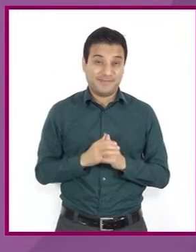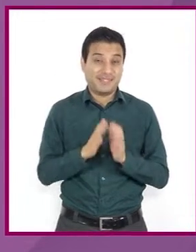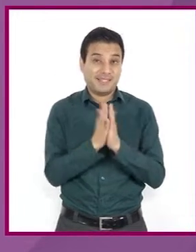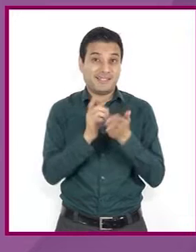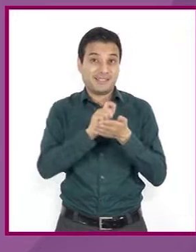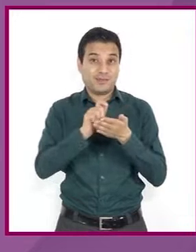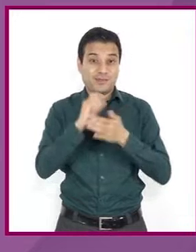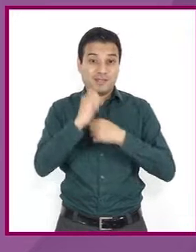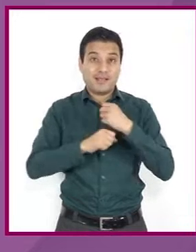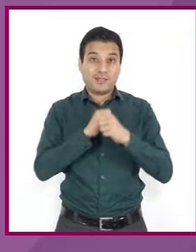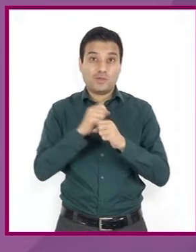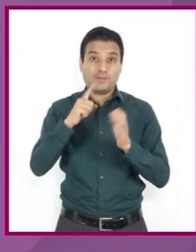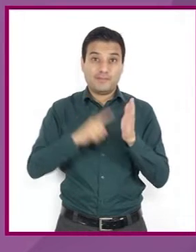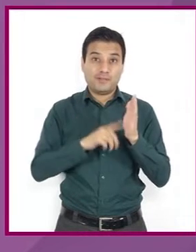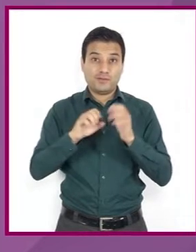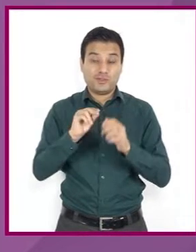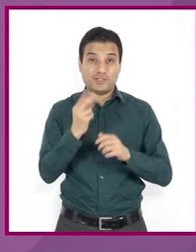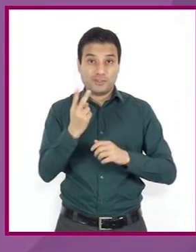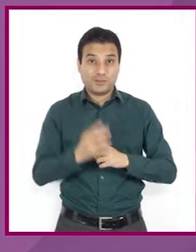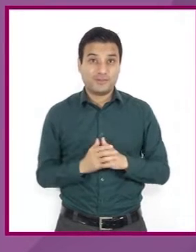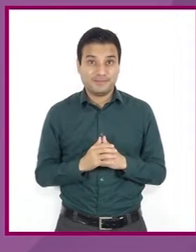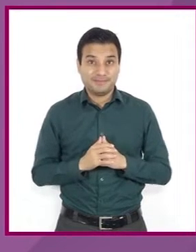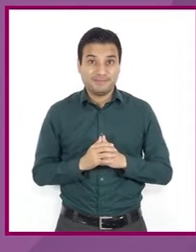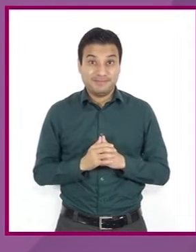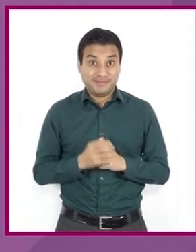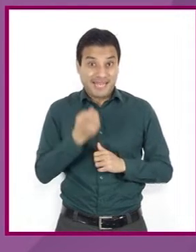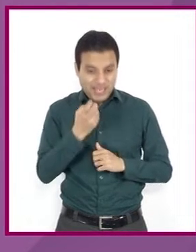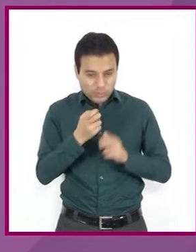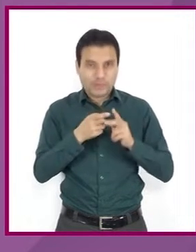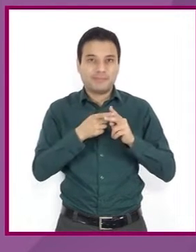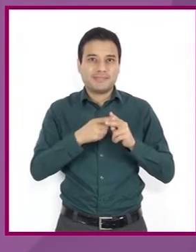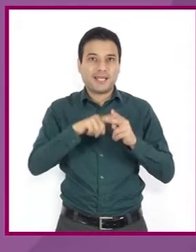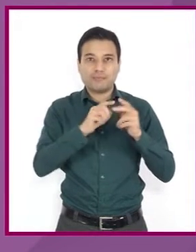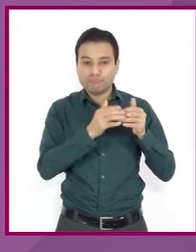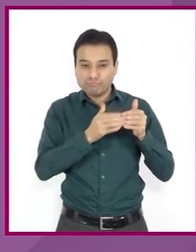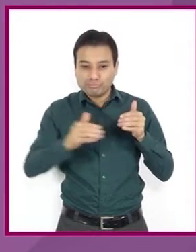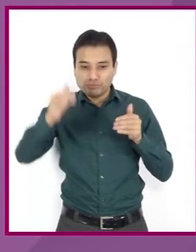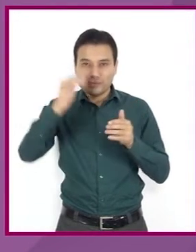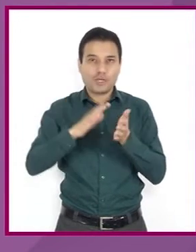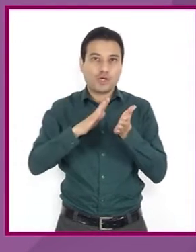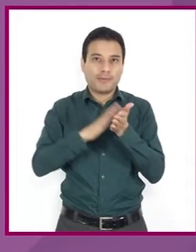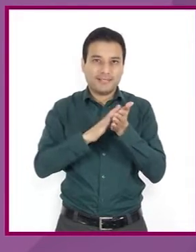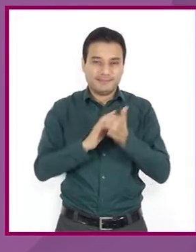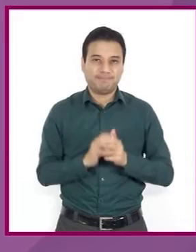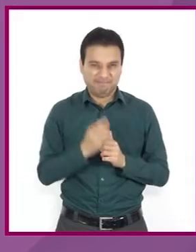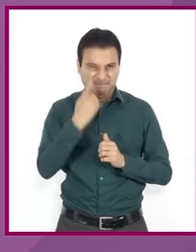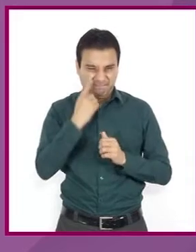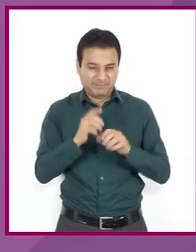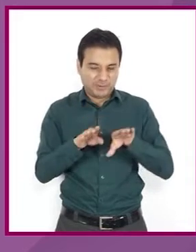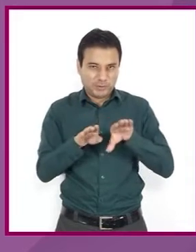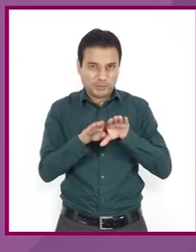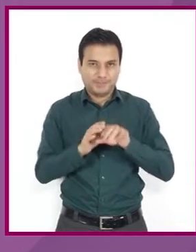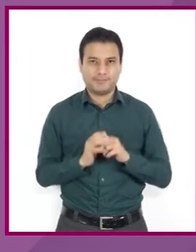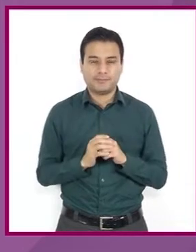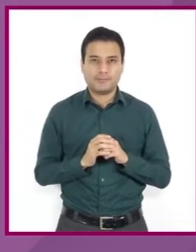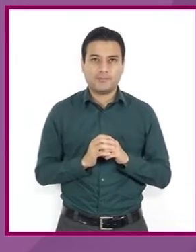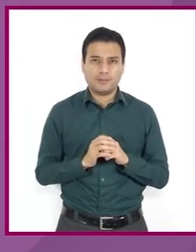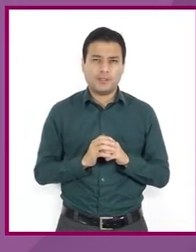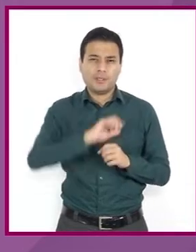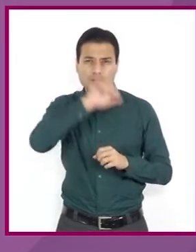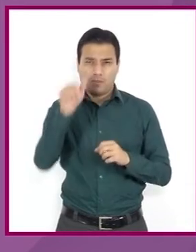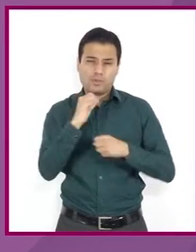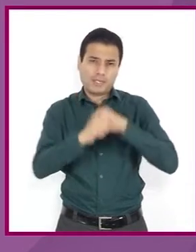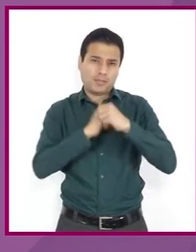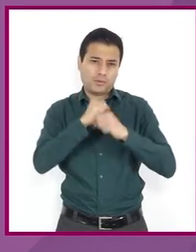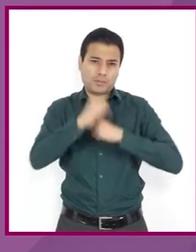en 1982. Así comienza la novela. Muchos años después, frente al pelotón de fusilamiento,